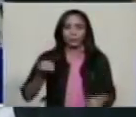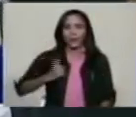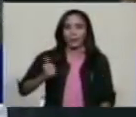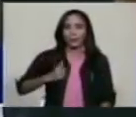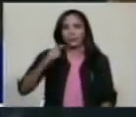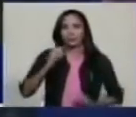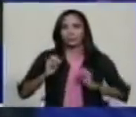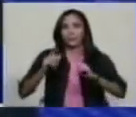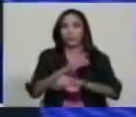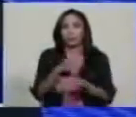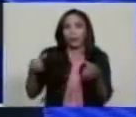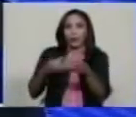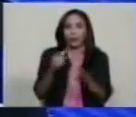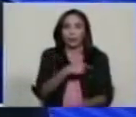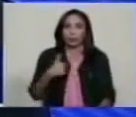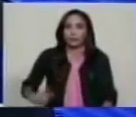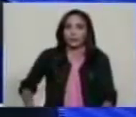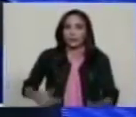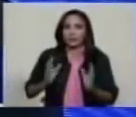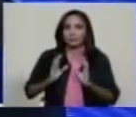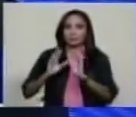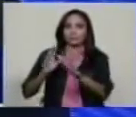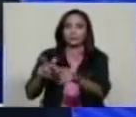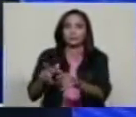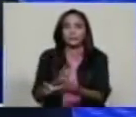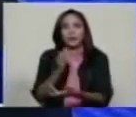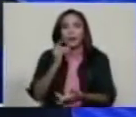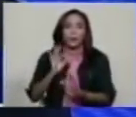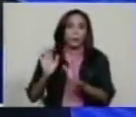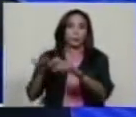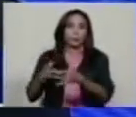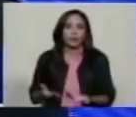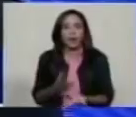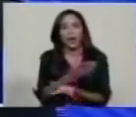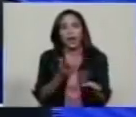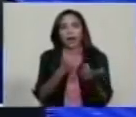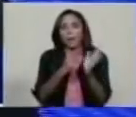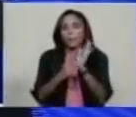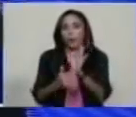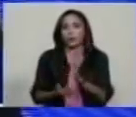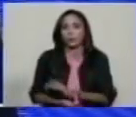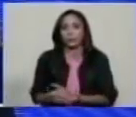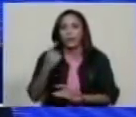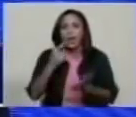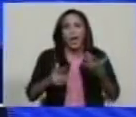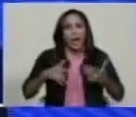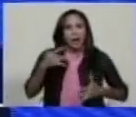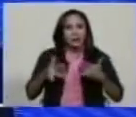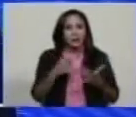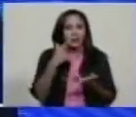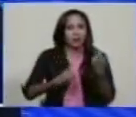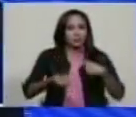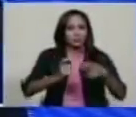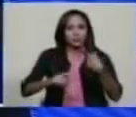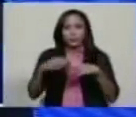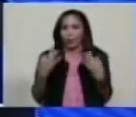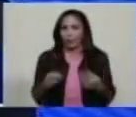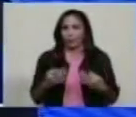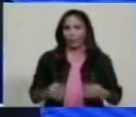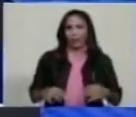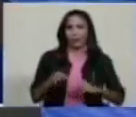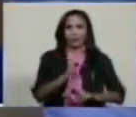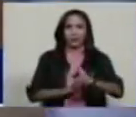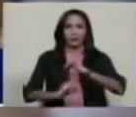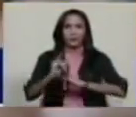gran oportunidad que nos ofrece China en este evento internacional. Este no es un simple evento, no es una feria, es un evento de Estado, es